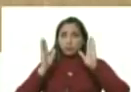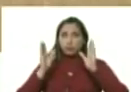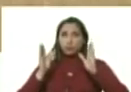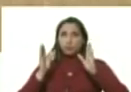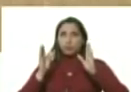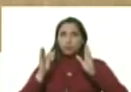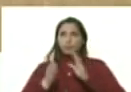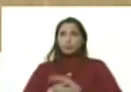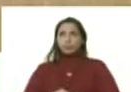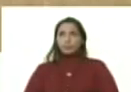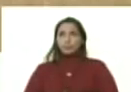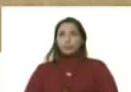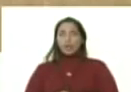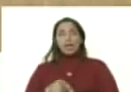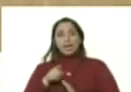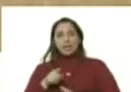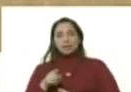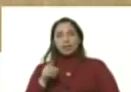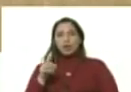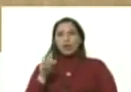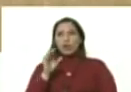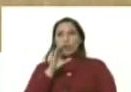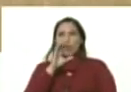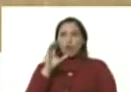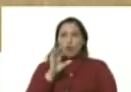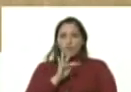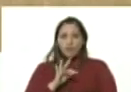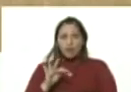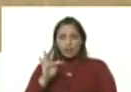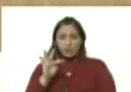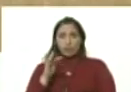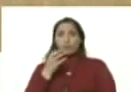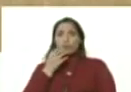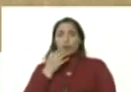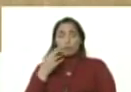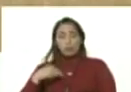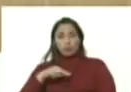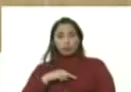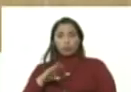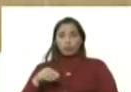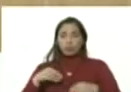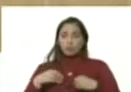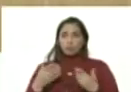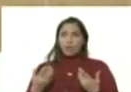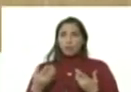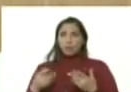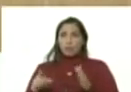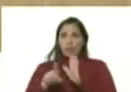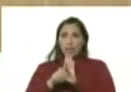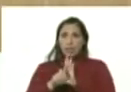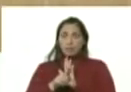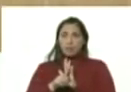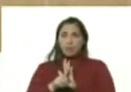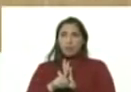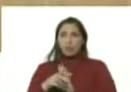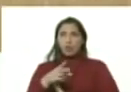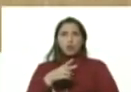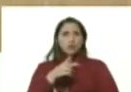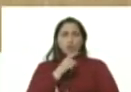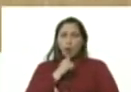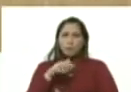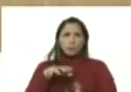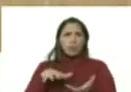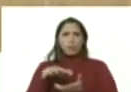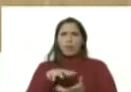bienes, fuese la Confederación Helvética, Suiza. Y nosotros aceptamos verbalmente. No tendremos problema, le